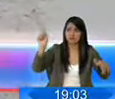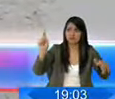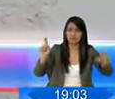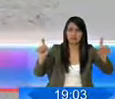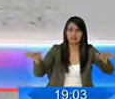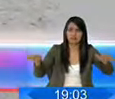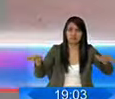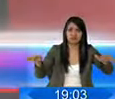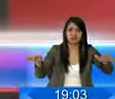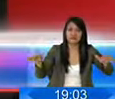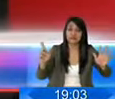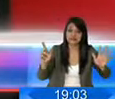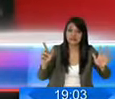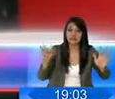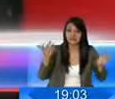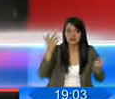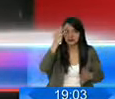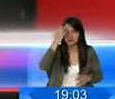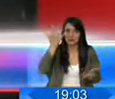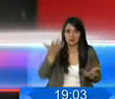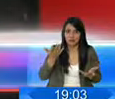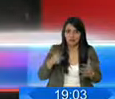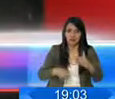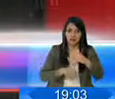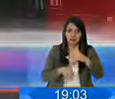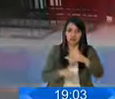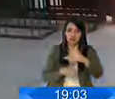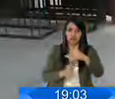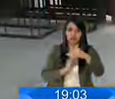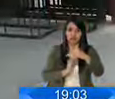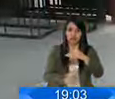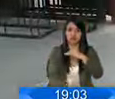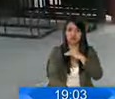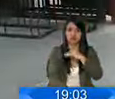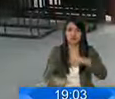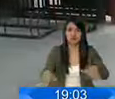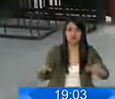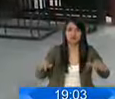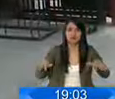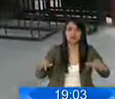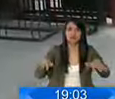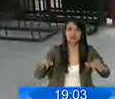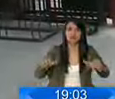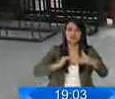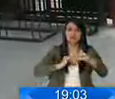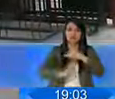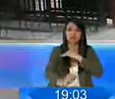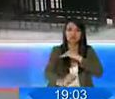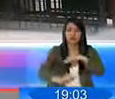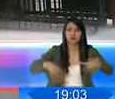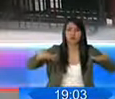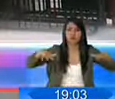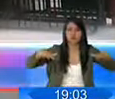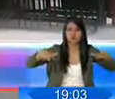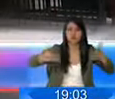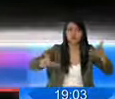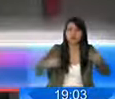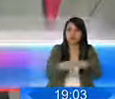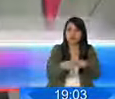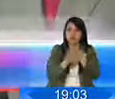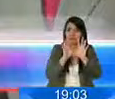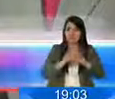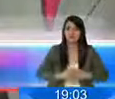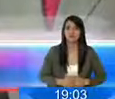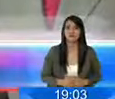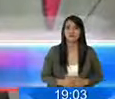cuartearon. Entonces, preocupa porque si el metro pasa y esto va a estar en constante movimiento, tal vez puede pasar algo similar. Me